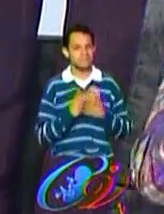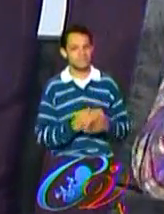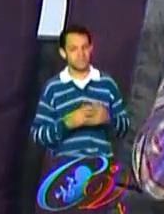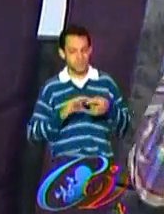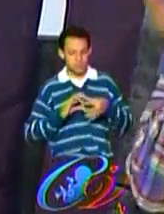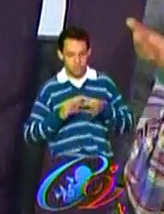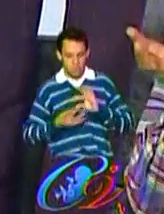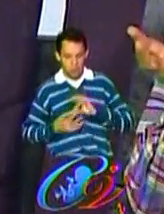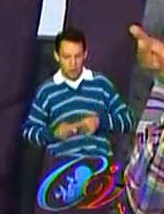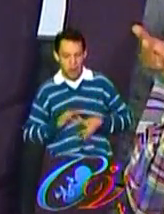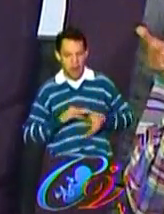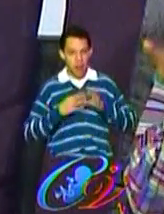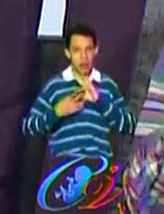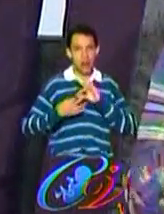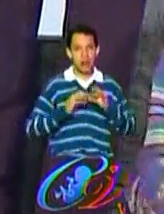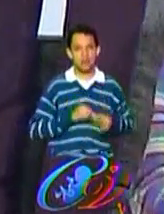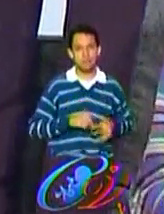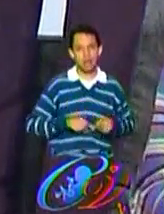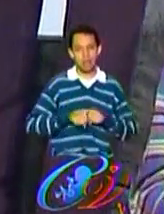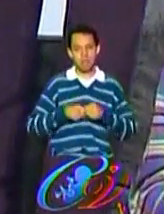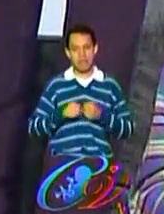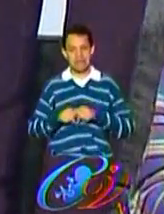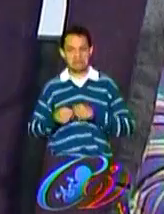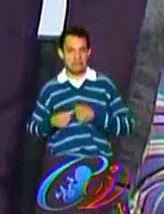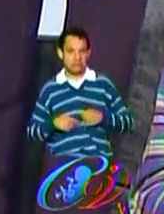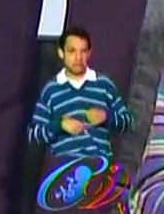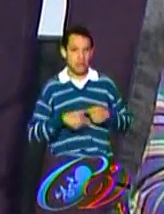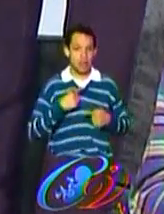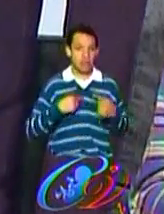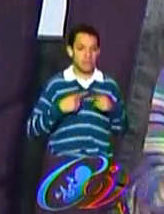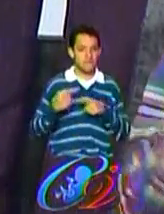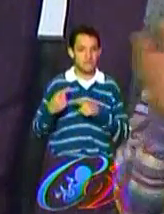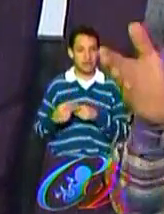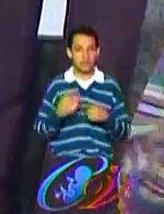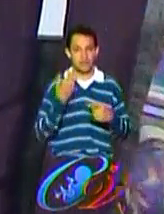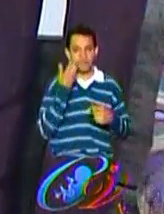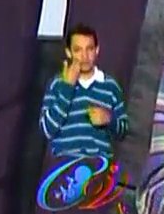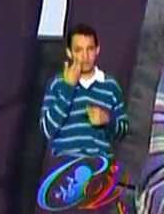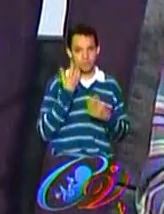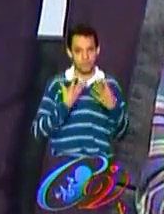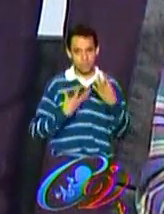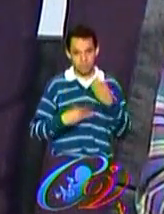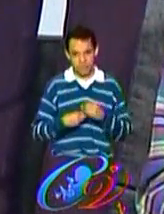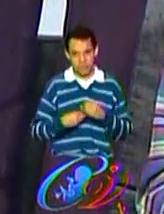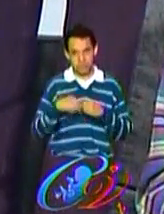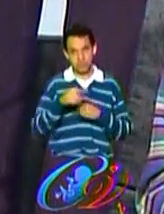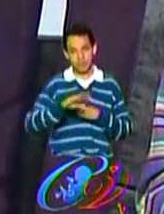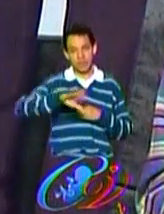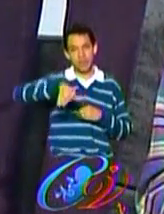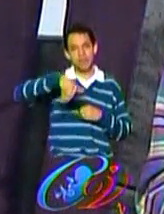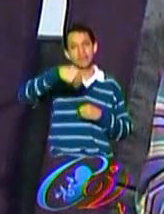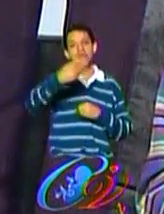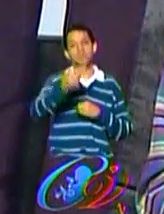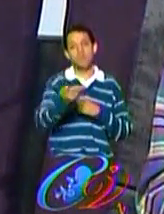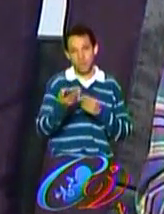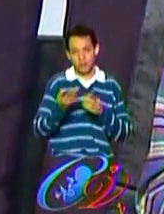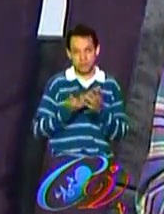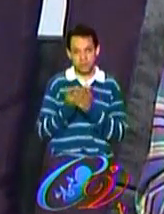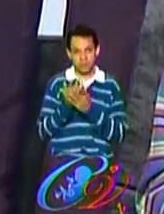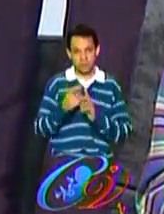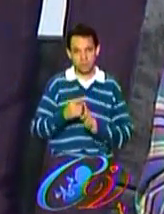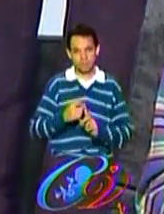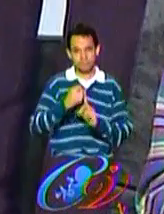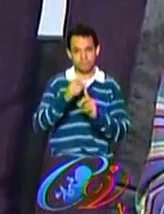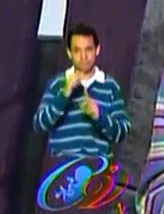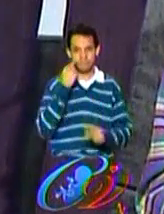y que relacionan estos con las diferentes enfermedades. Todo esto después de nuestra píldora de optimismo.